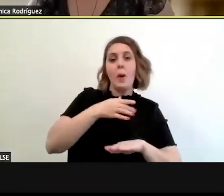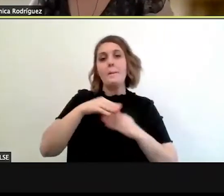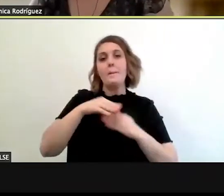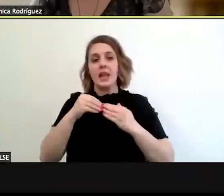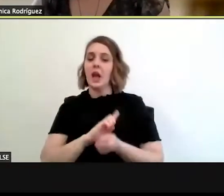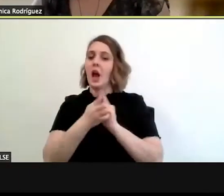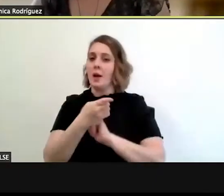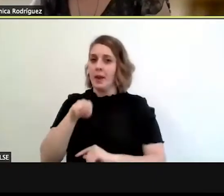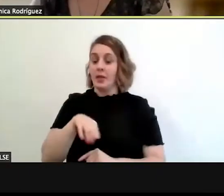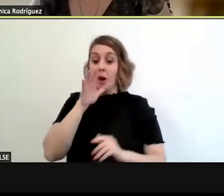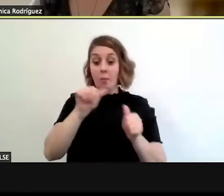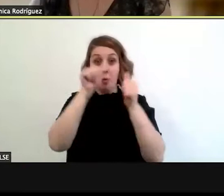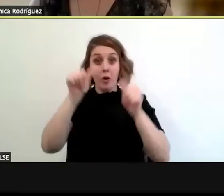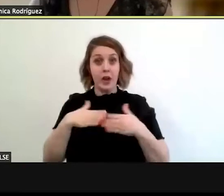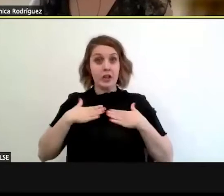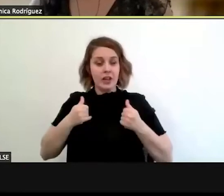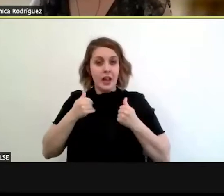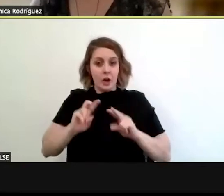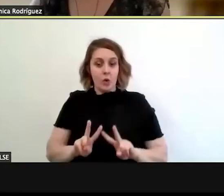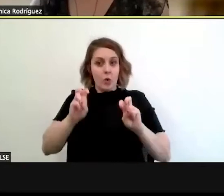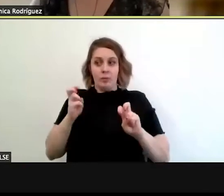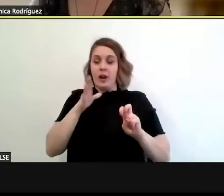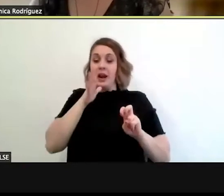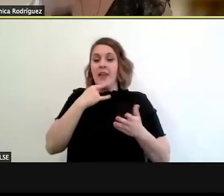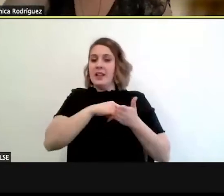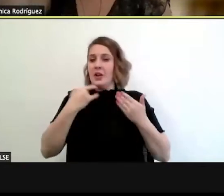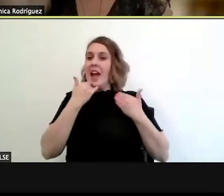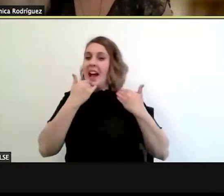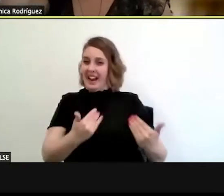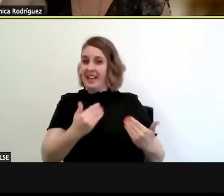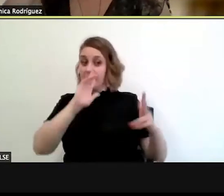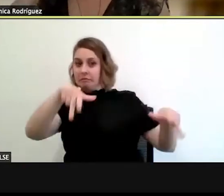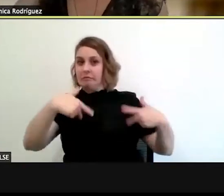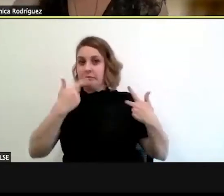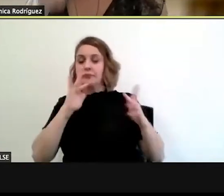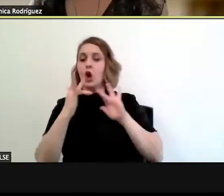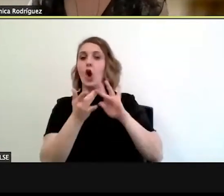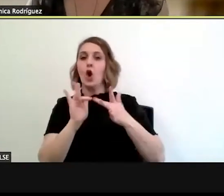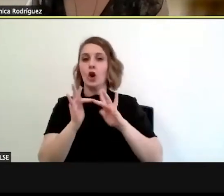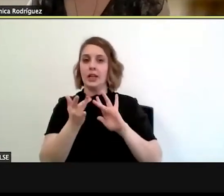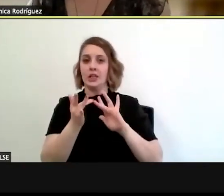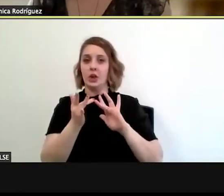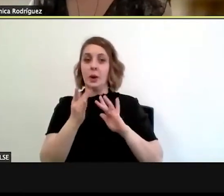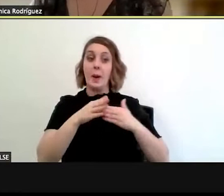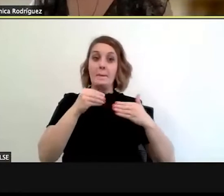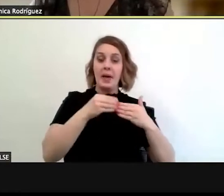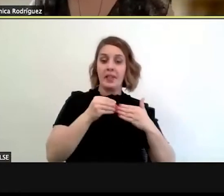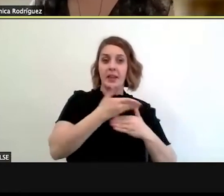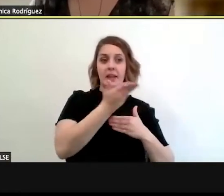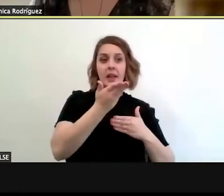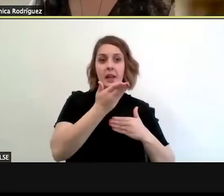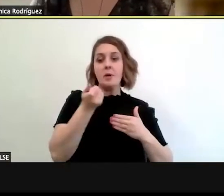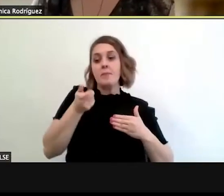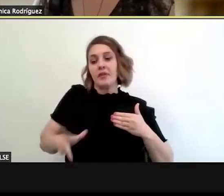modelo sanitario gracias a estas soluciones tecnológicas que permiten la interconexión de pacientes con